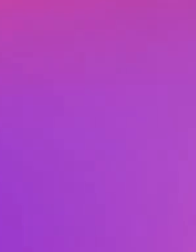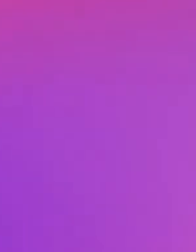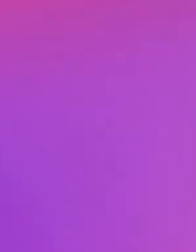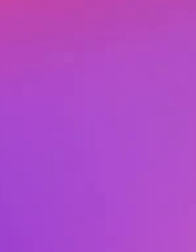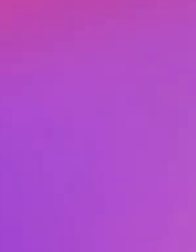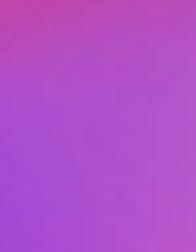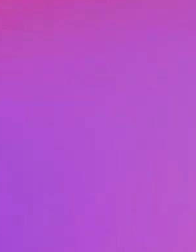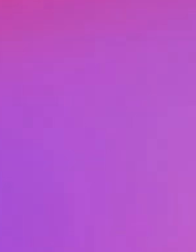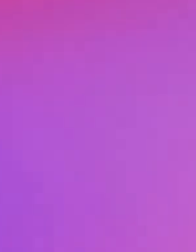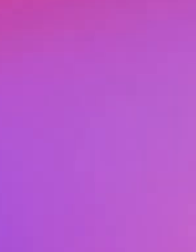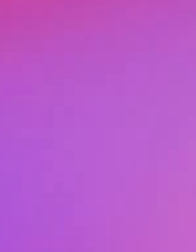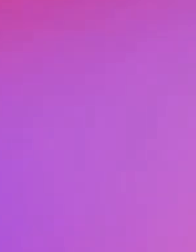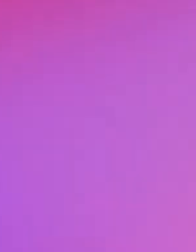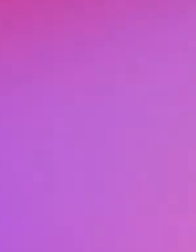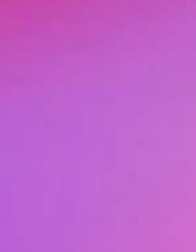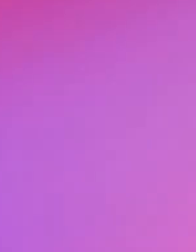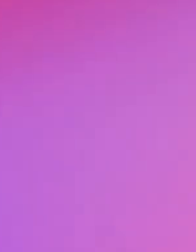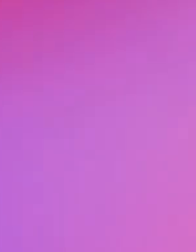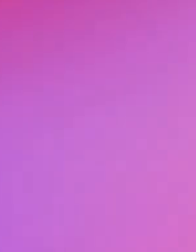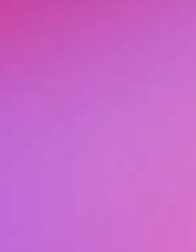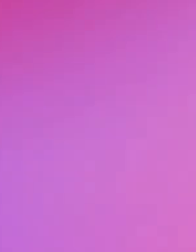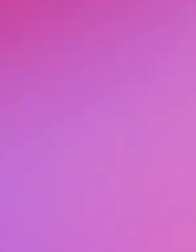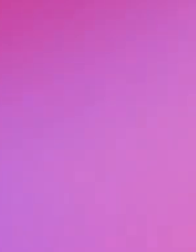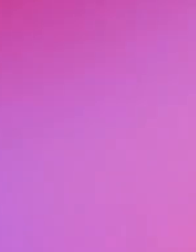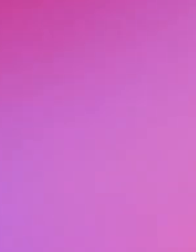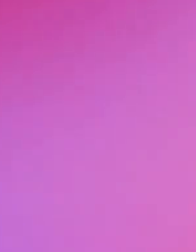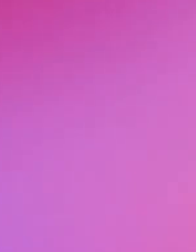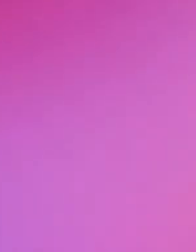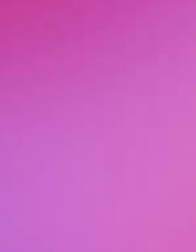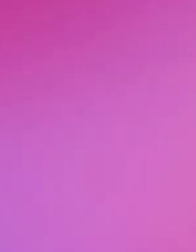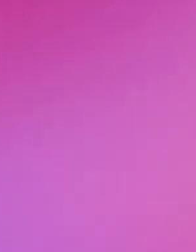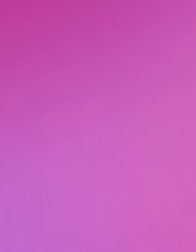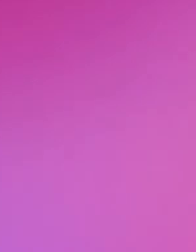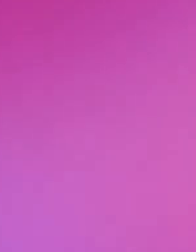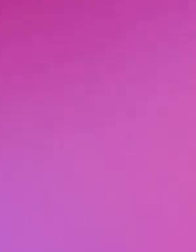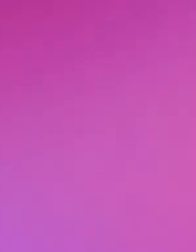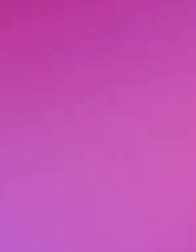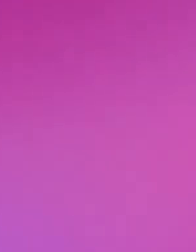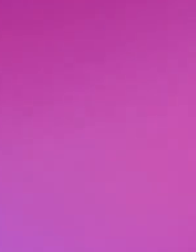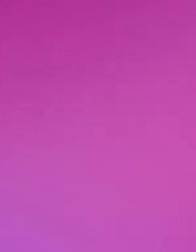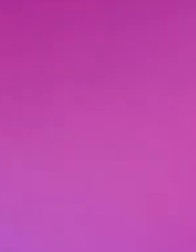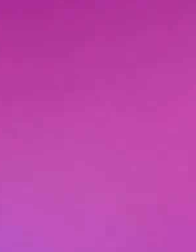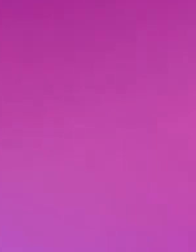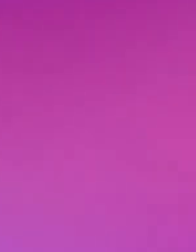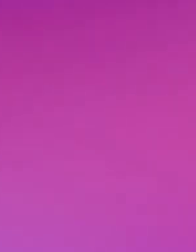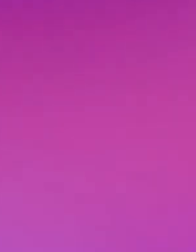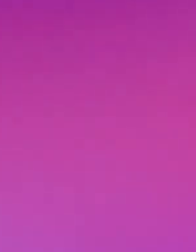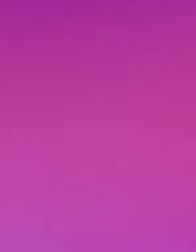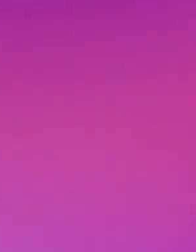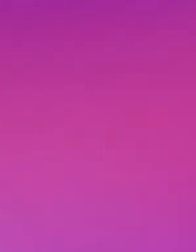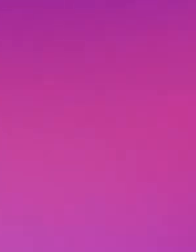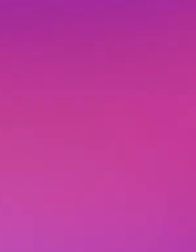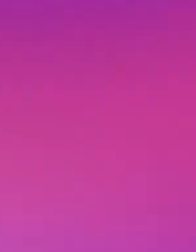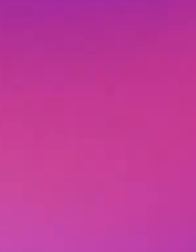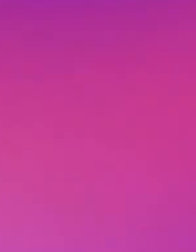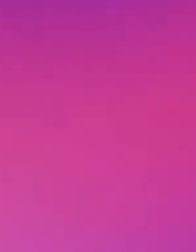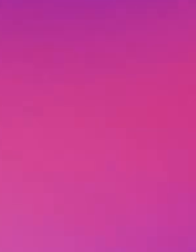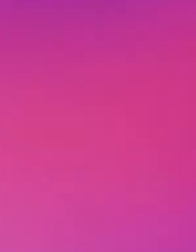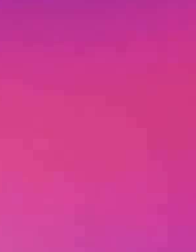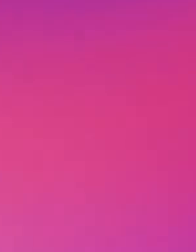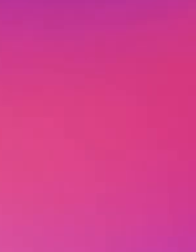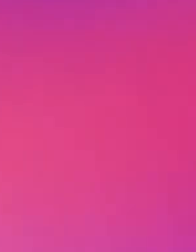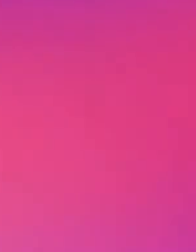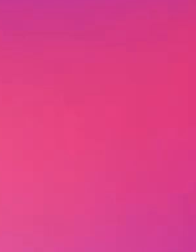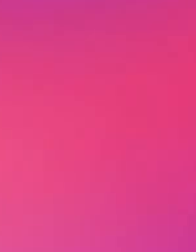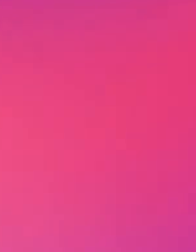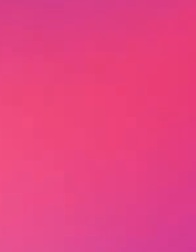Si tienes dudas o necesitas ayuda, llama al Centro de Apoyo Pedagógico a Distancia. El número de teléfono para secundaria